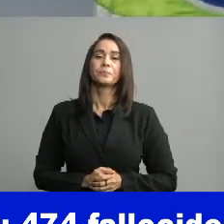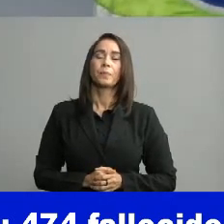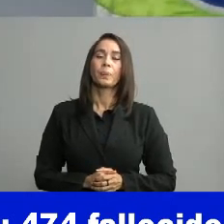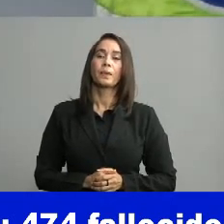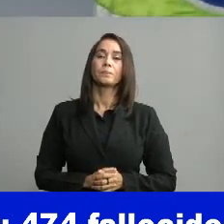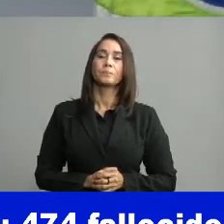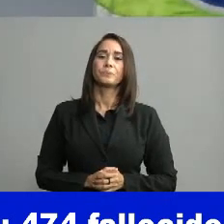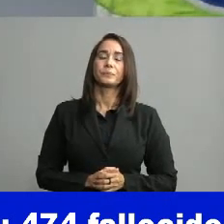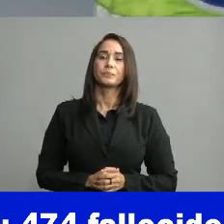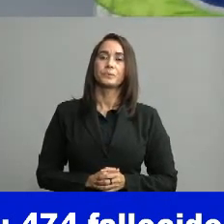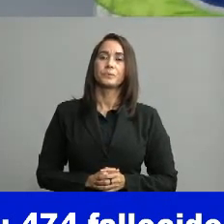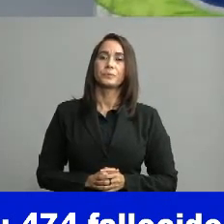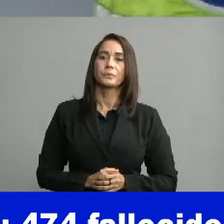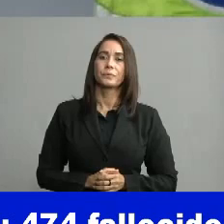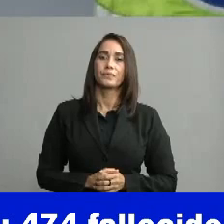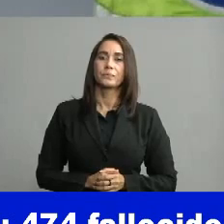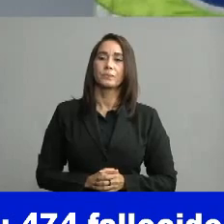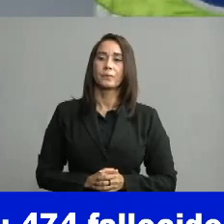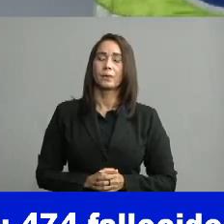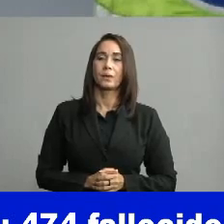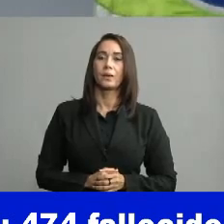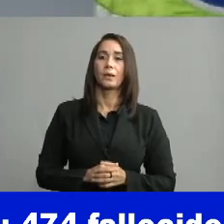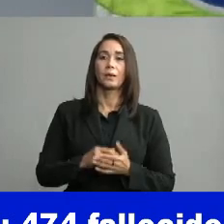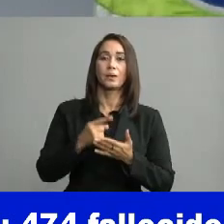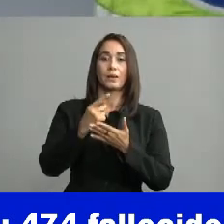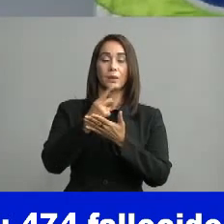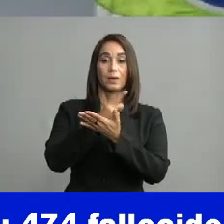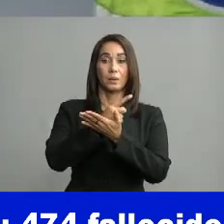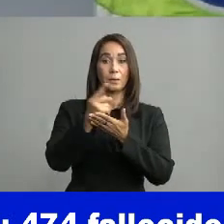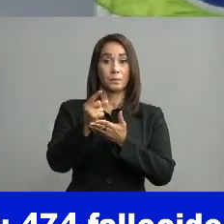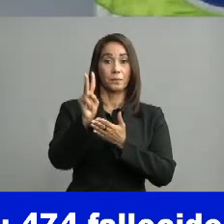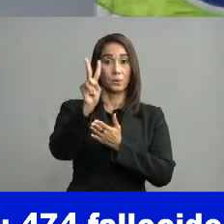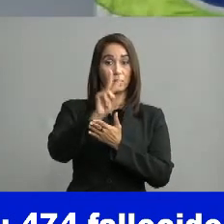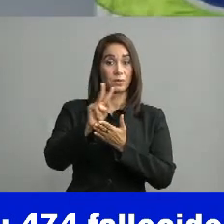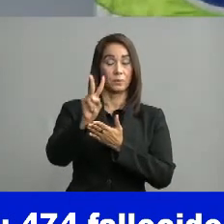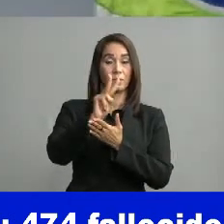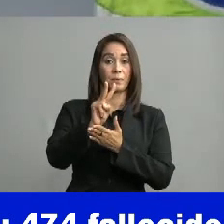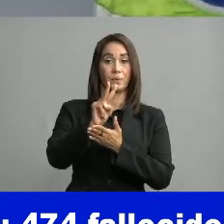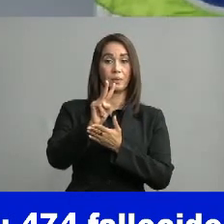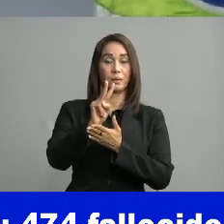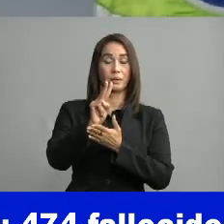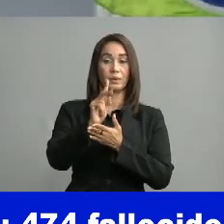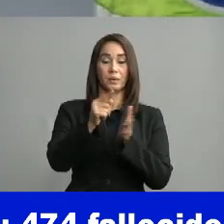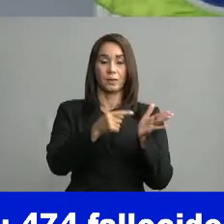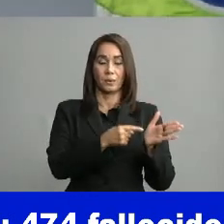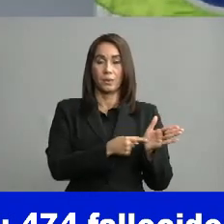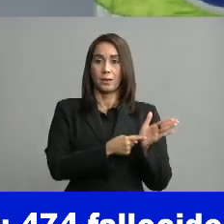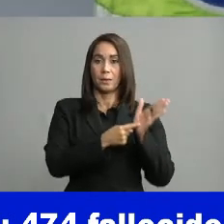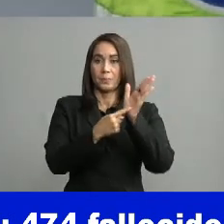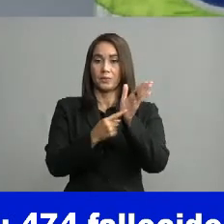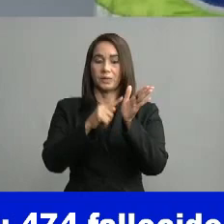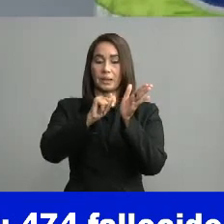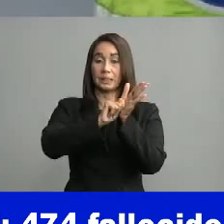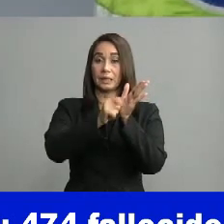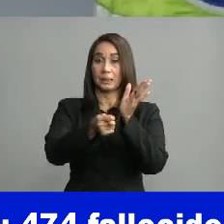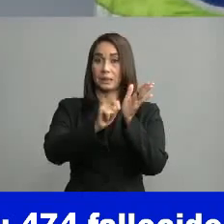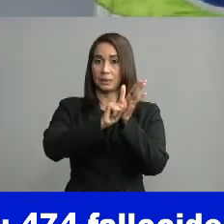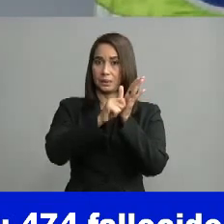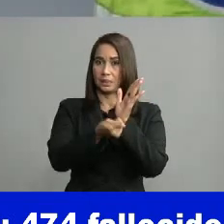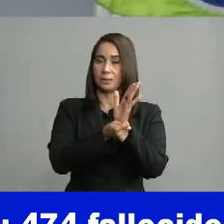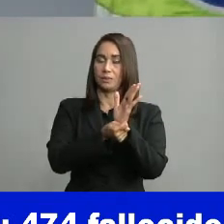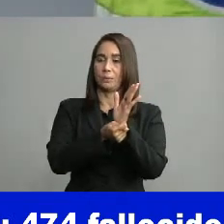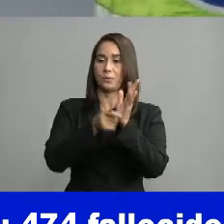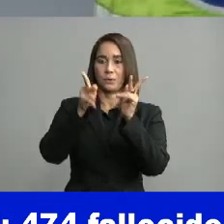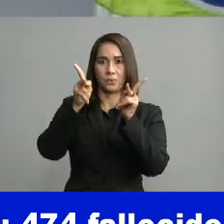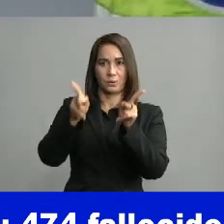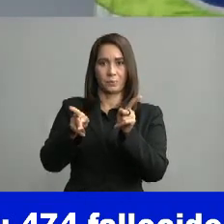A partir del próximo viernes estaremos presentando a todos ustedes testimonios, una